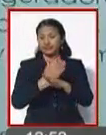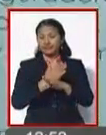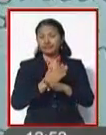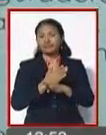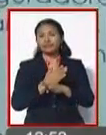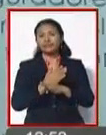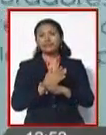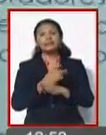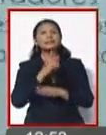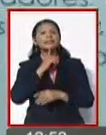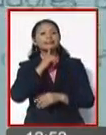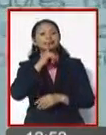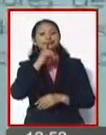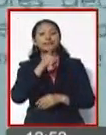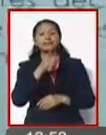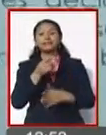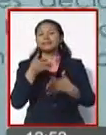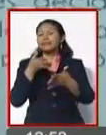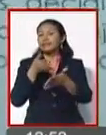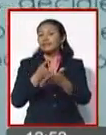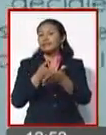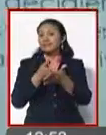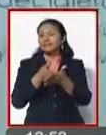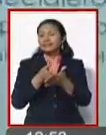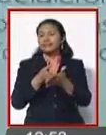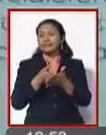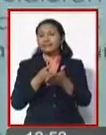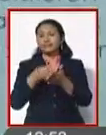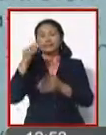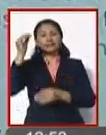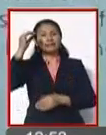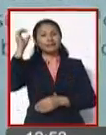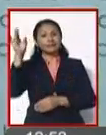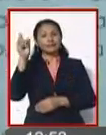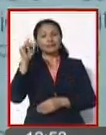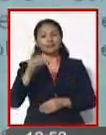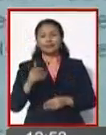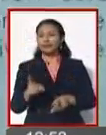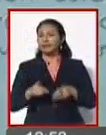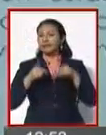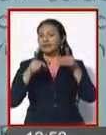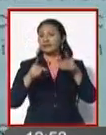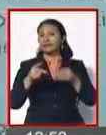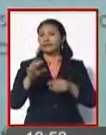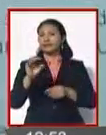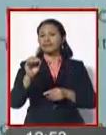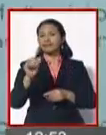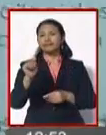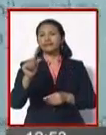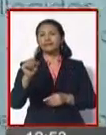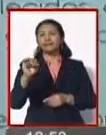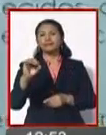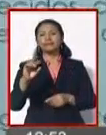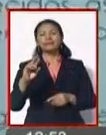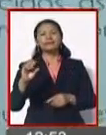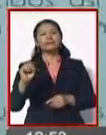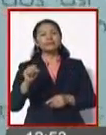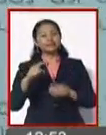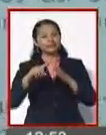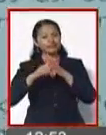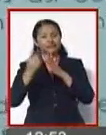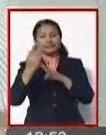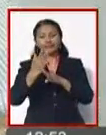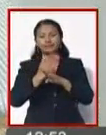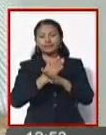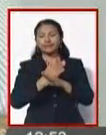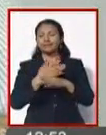porque con seguridad van a demandar al Estado boliviano y lo van a demandar en la OASIS, tras que se inicie estos